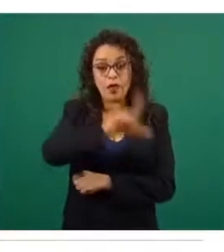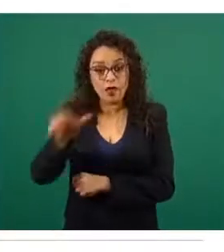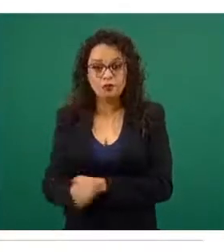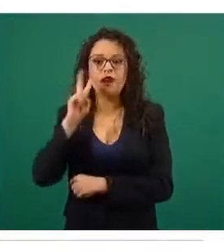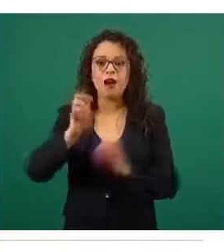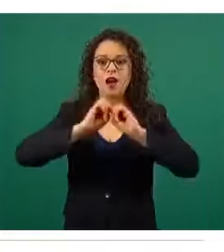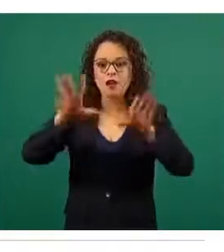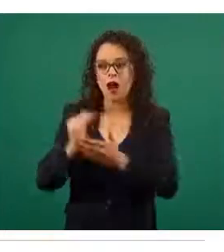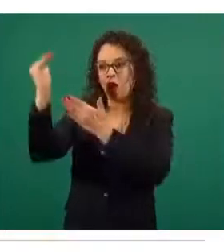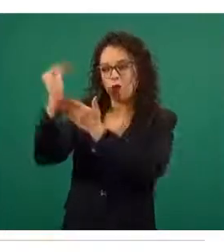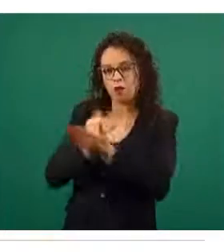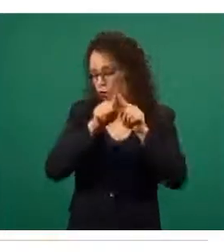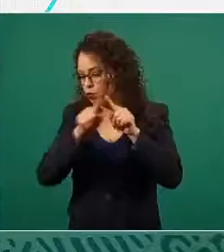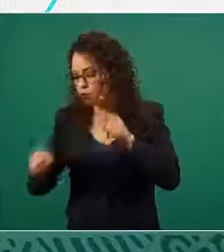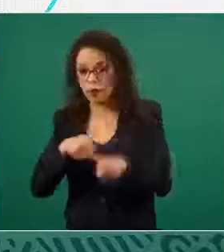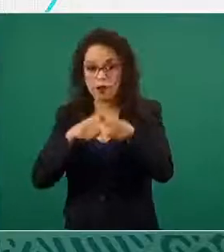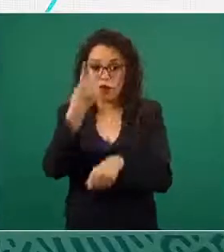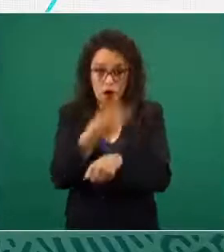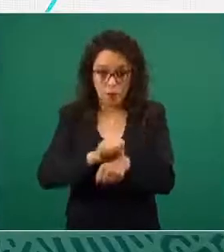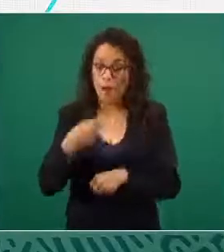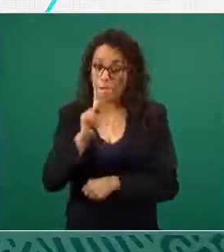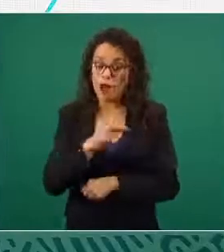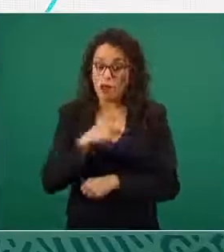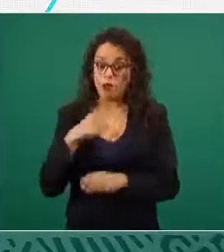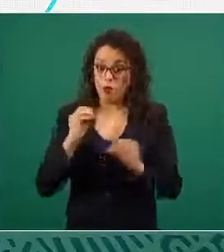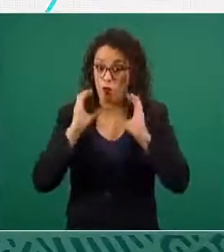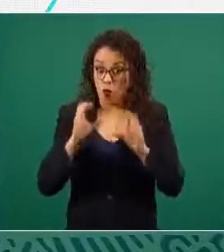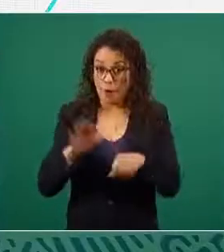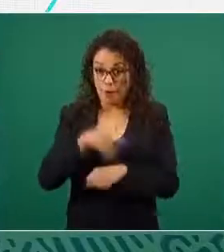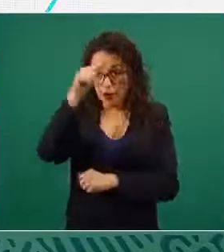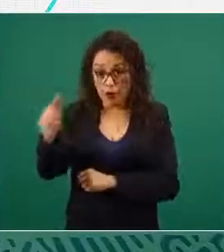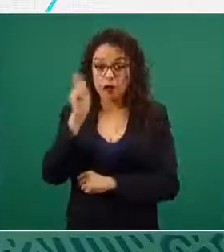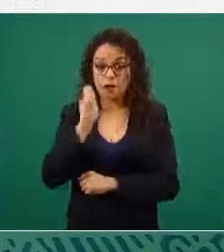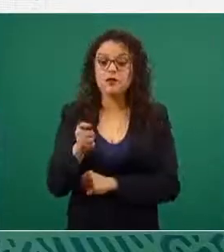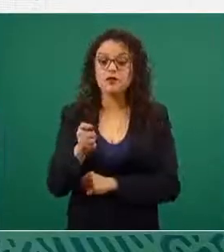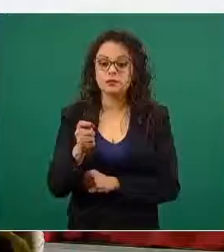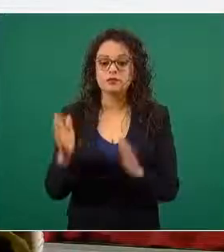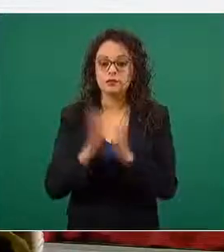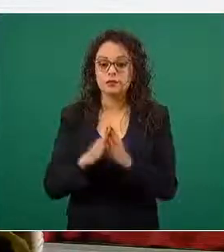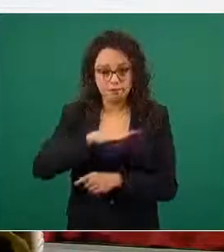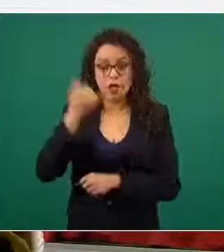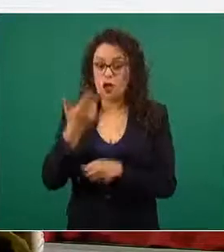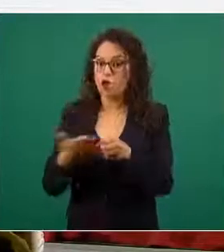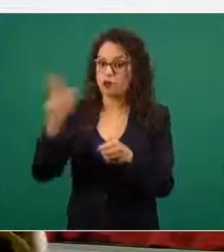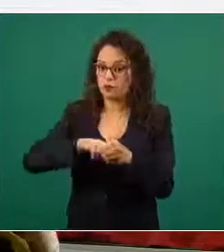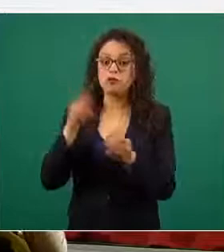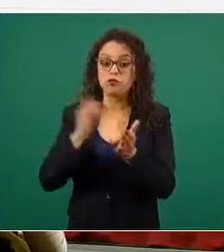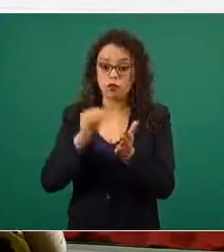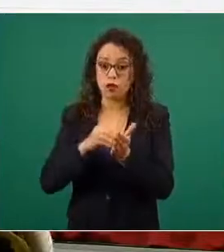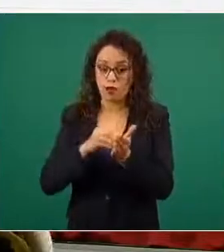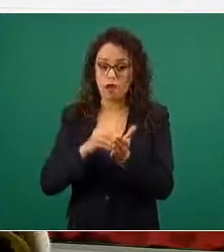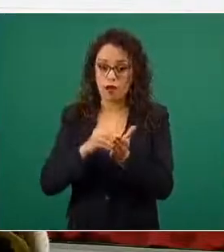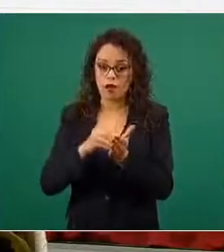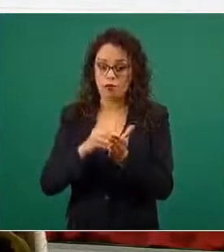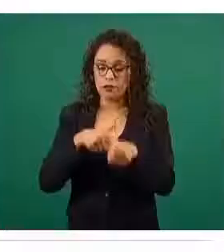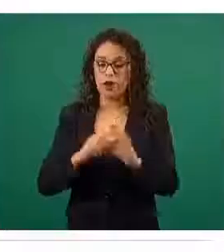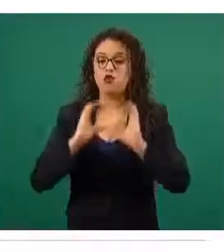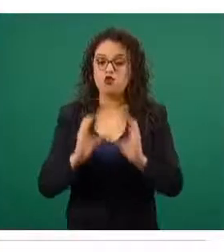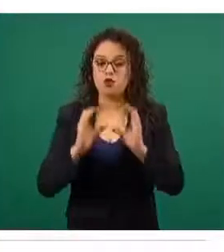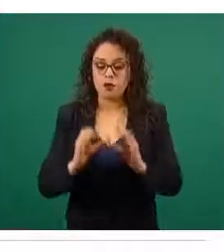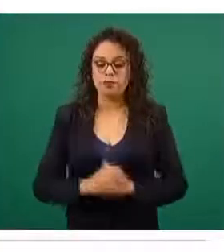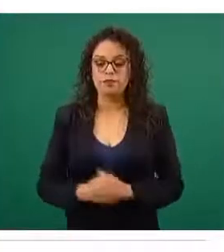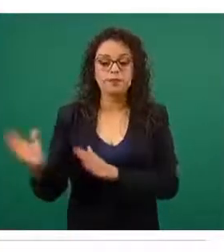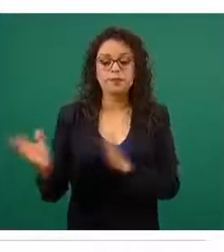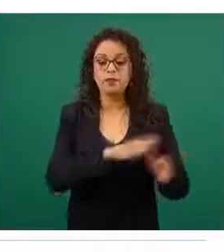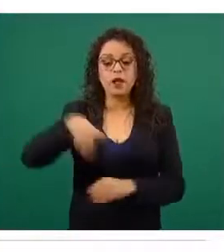un descenso, tiene 2 semanas en ascenso, hay que tener ahí precaución, se manifestó ya también en la mortalidad, la siguiente y en la hospitalización. Todavía es una tendencia menor, pero hay que cuidar. La siguiente.